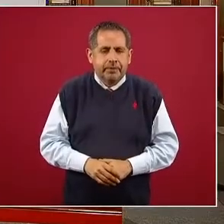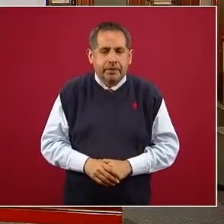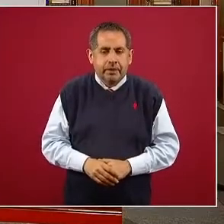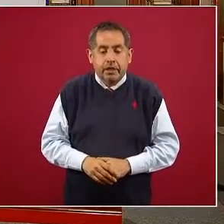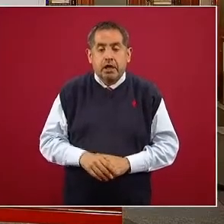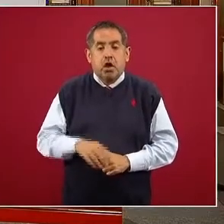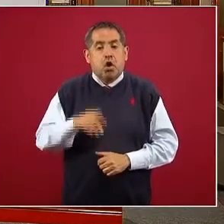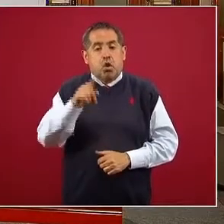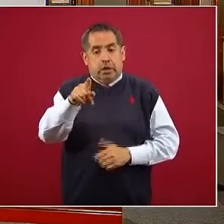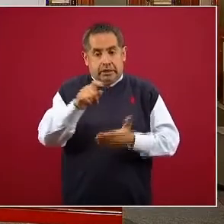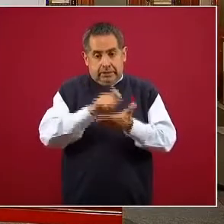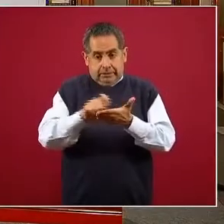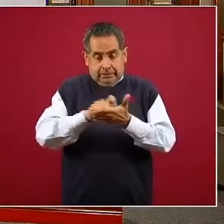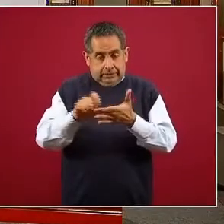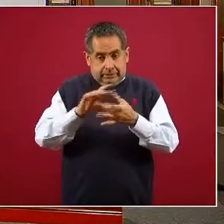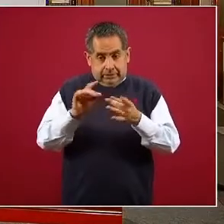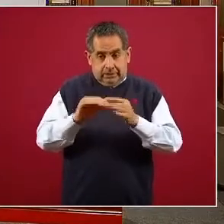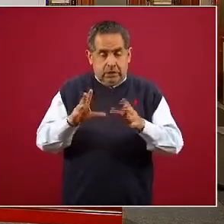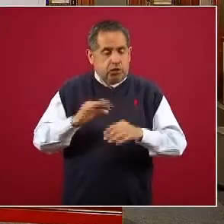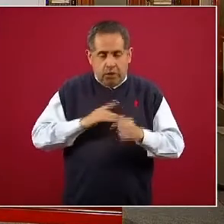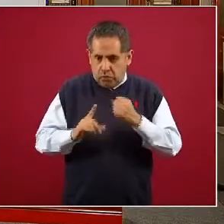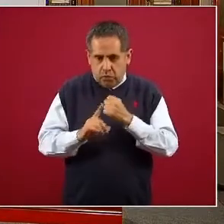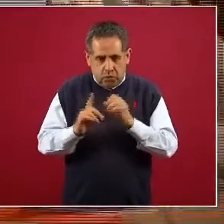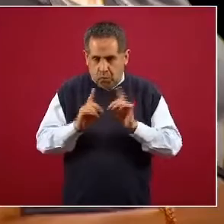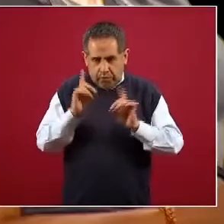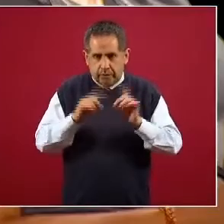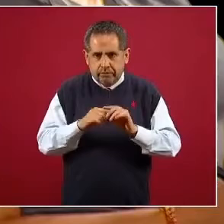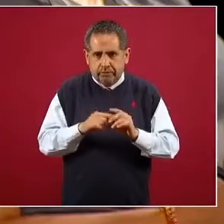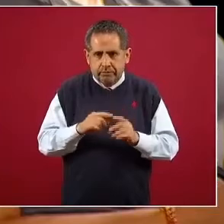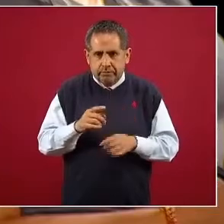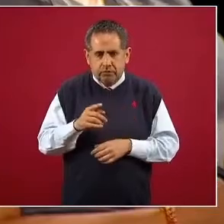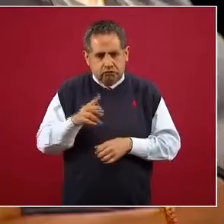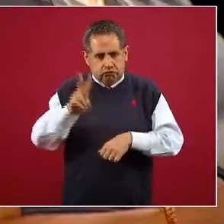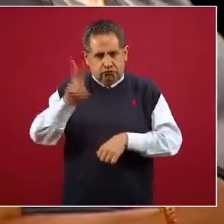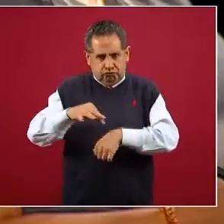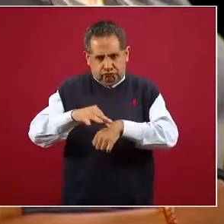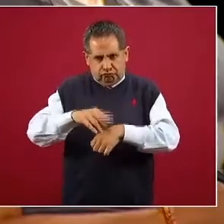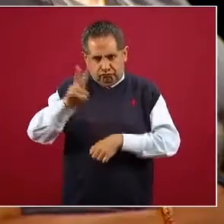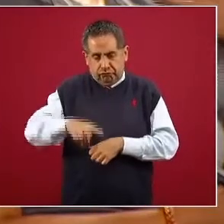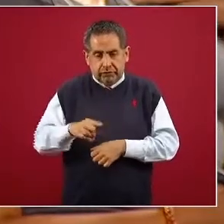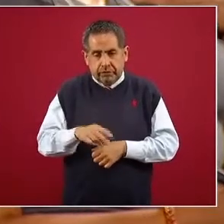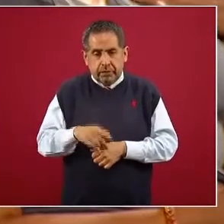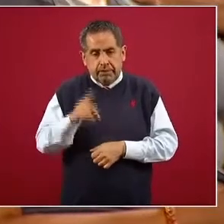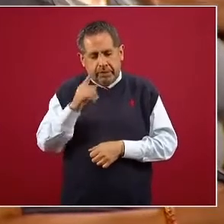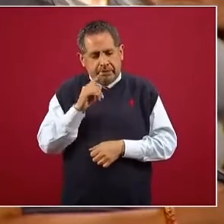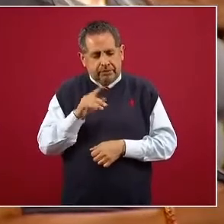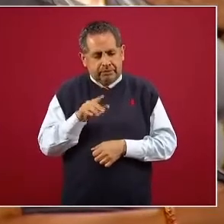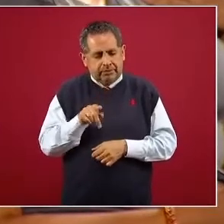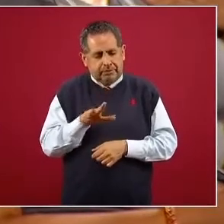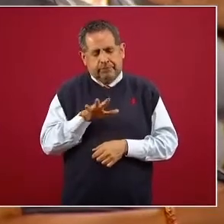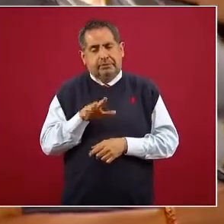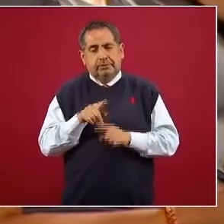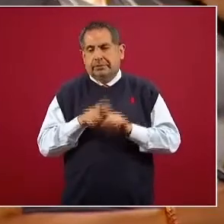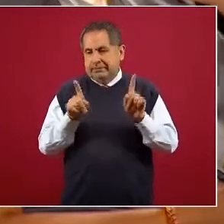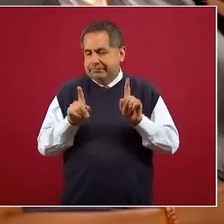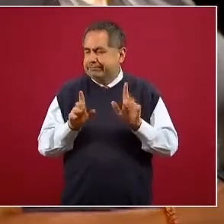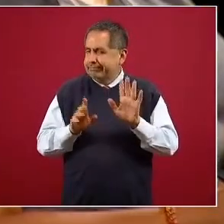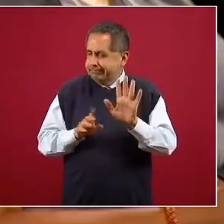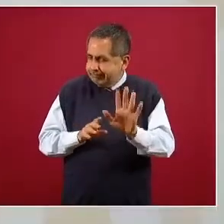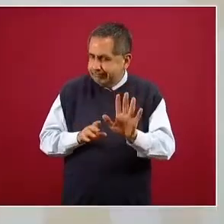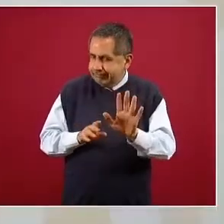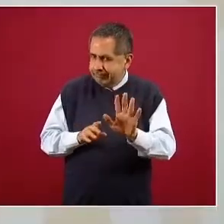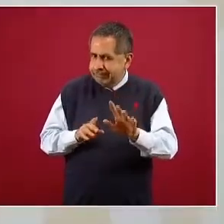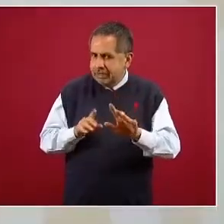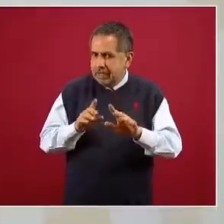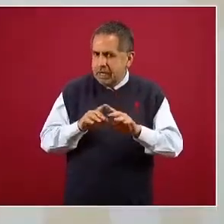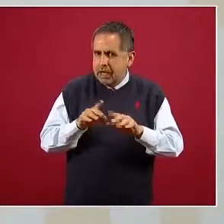Lo que usted escribe, no hay duda que está amparado en hechos reales, pero llama mucho la atención cómo